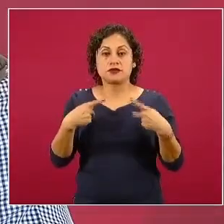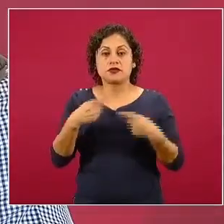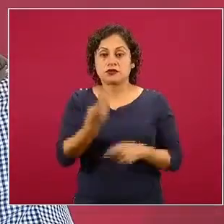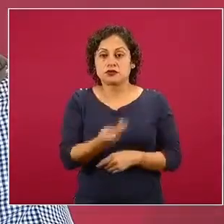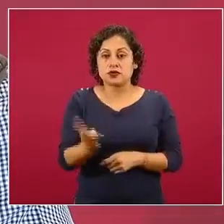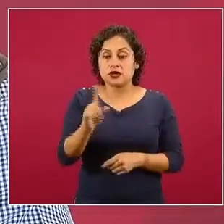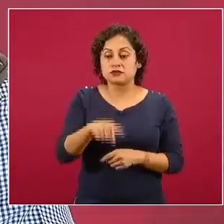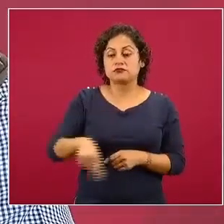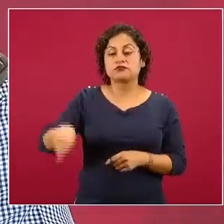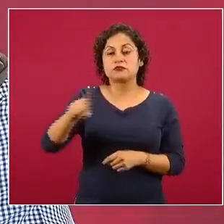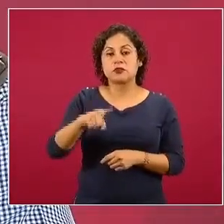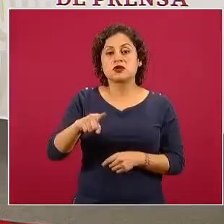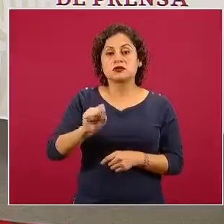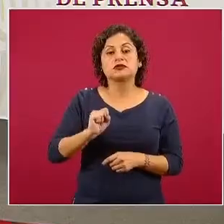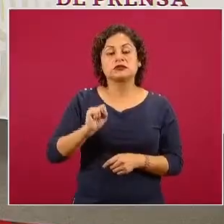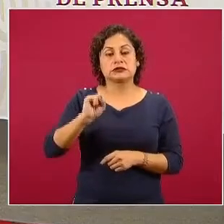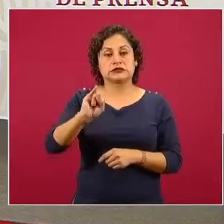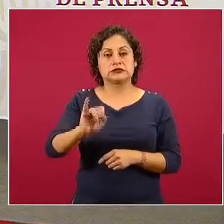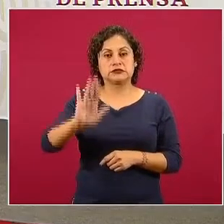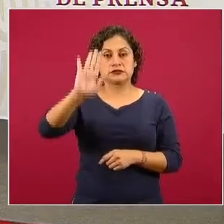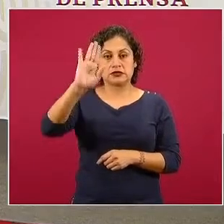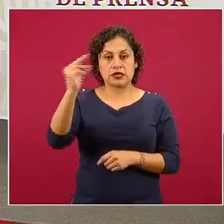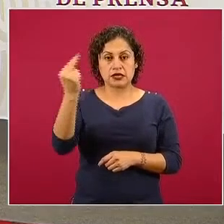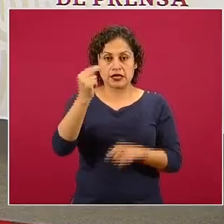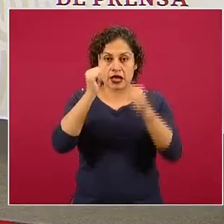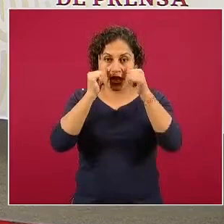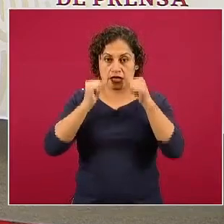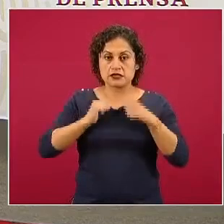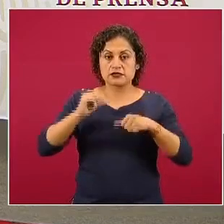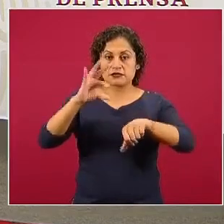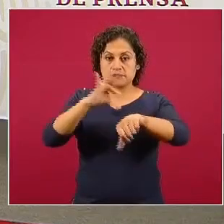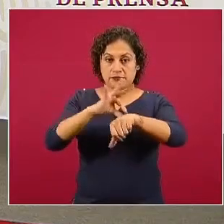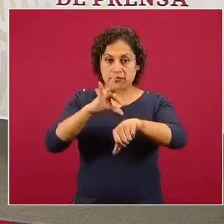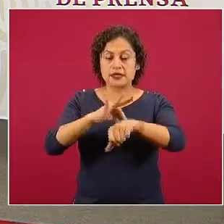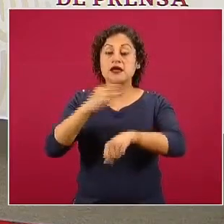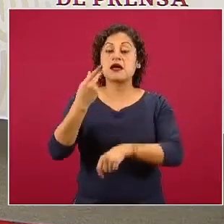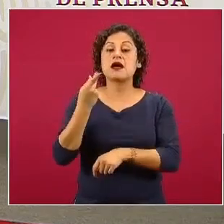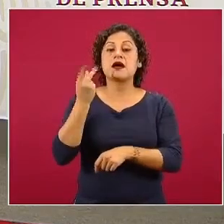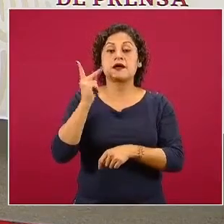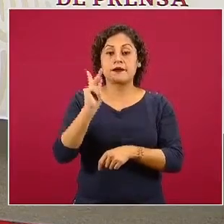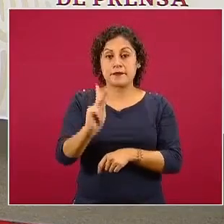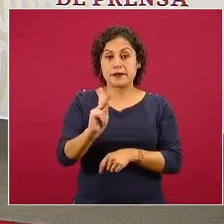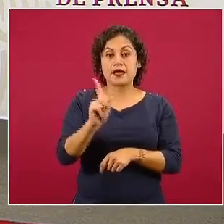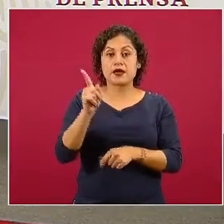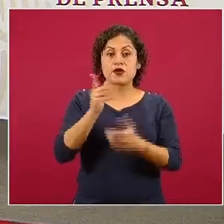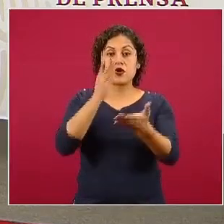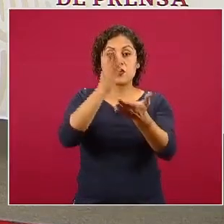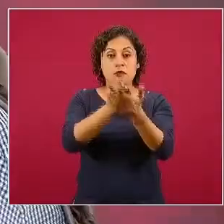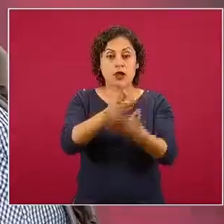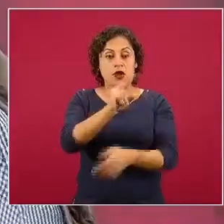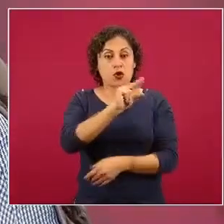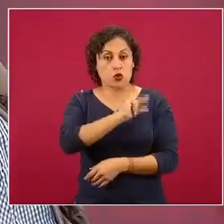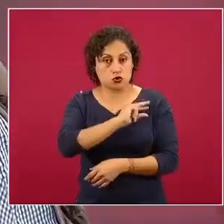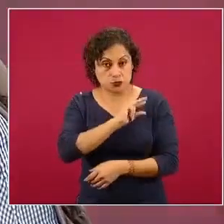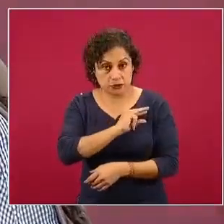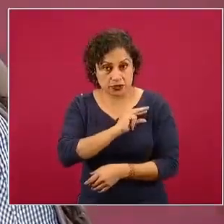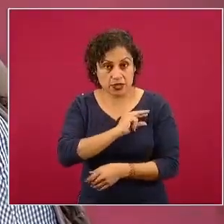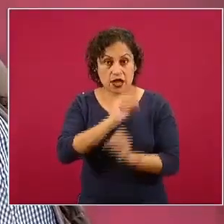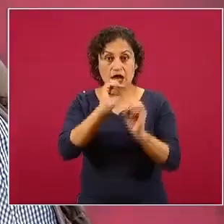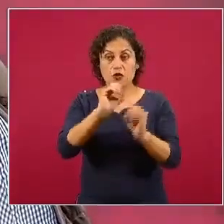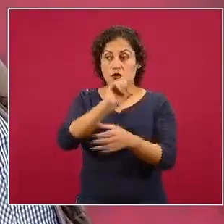demandar atención médica en una institución o en una unidad privada, cercana a